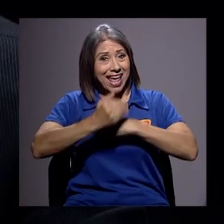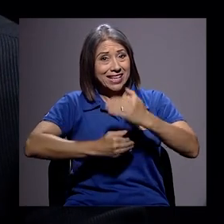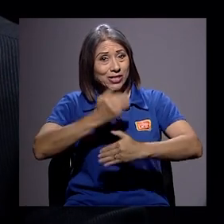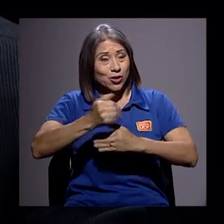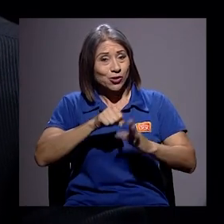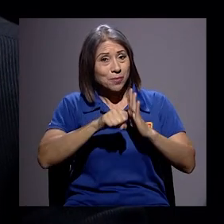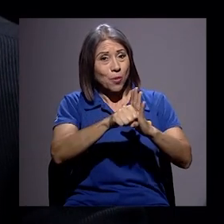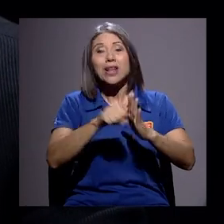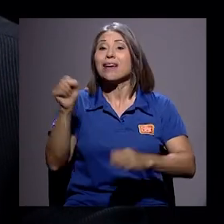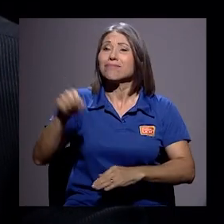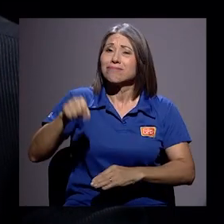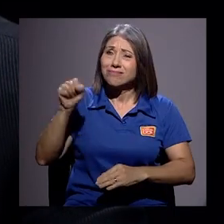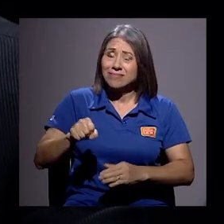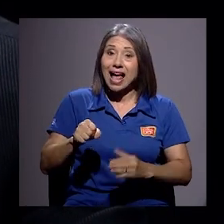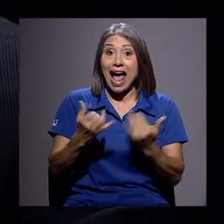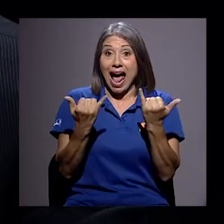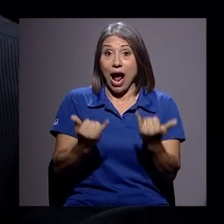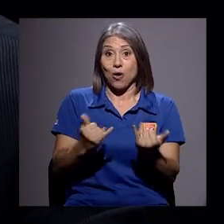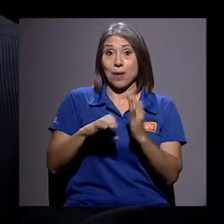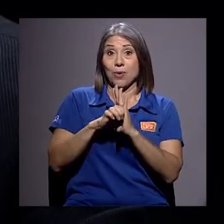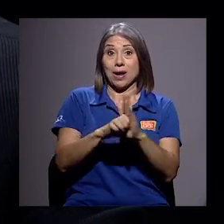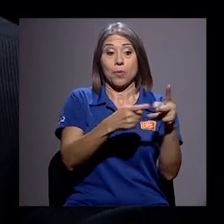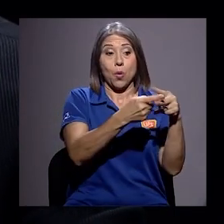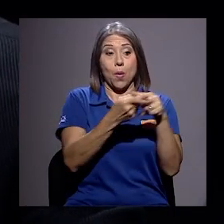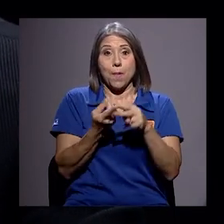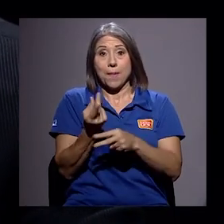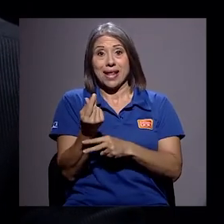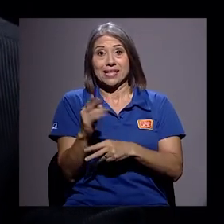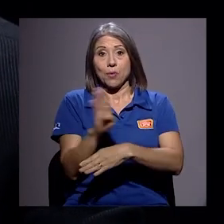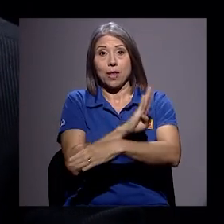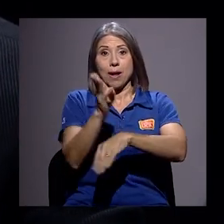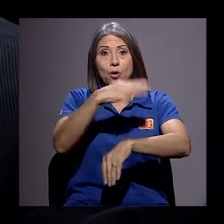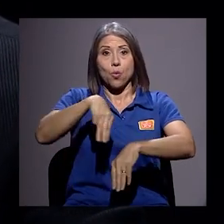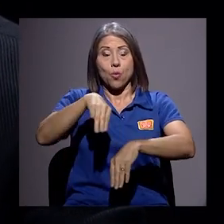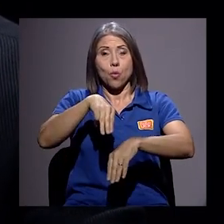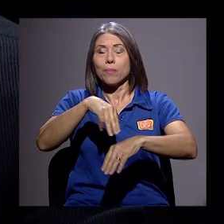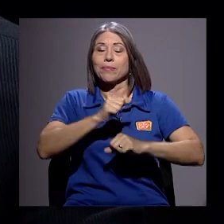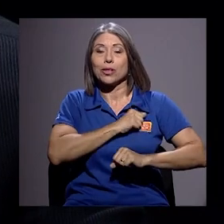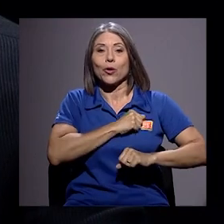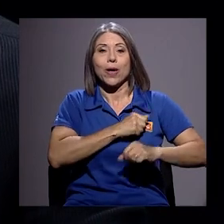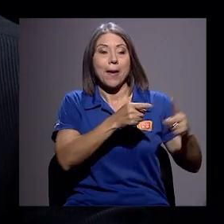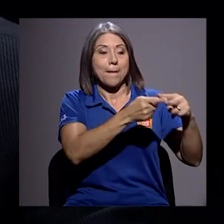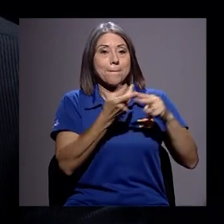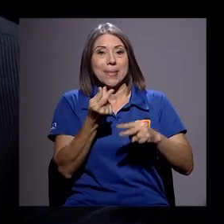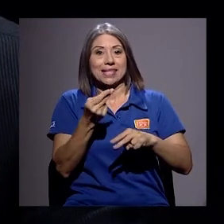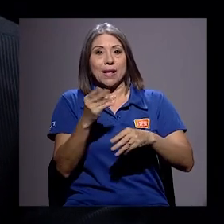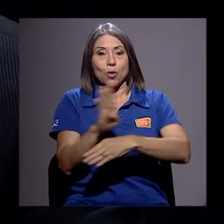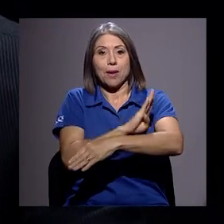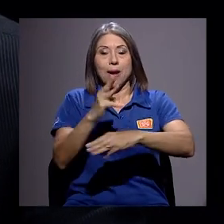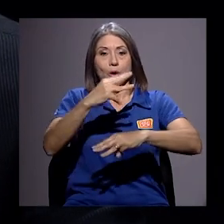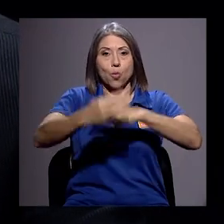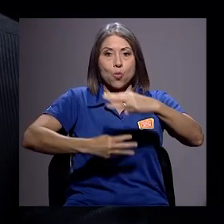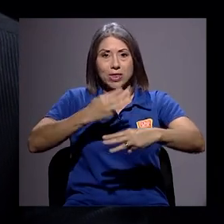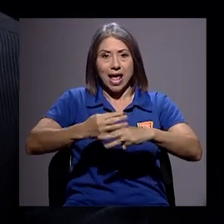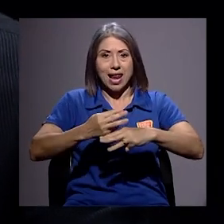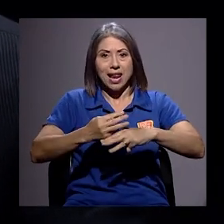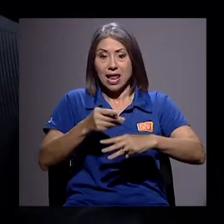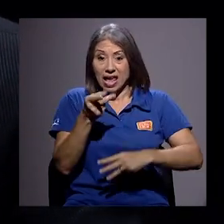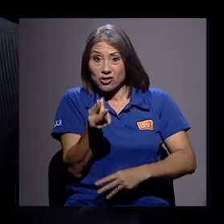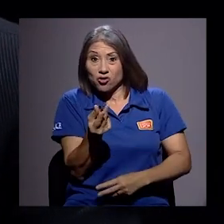con lo del tema por ejemplo el préstamo del banco mundial preguntémonos a dónde van a ir esos recursos pues hablar de una población en pobreza